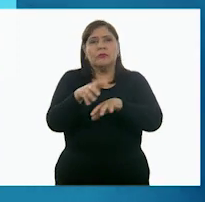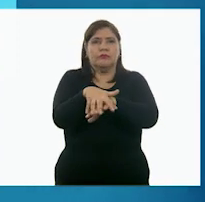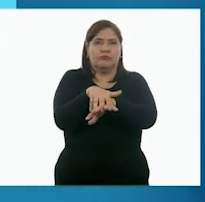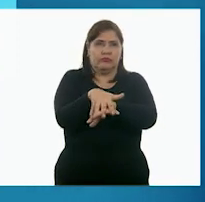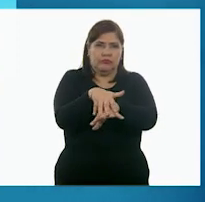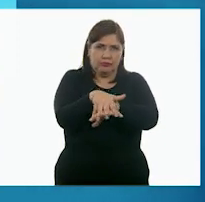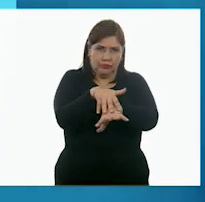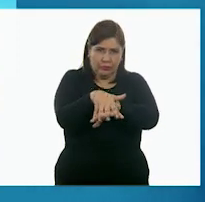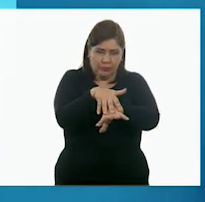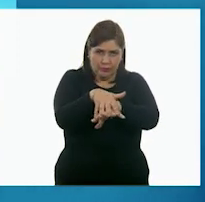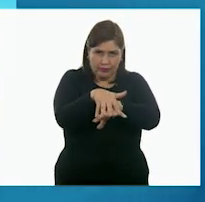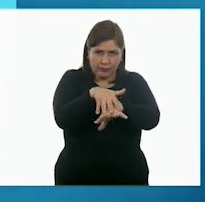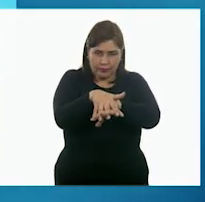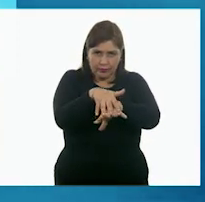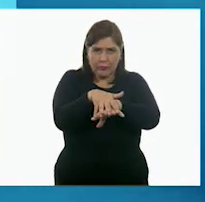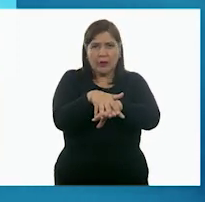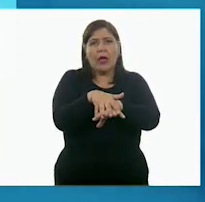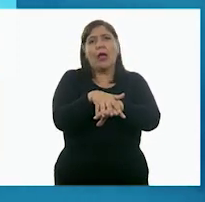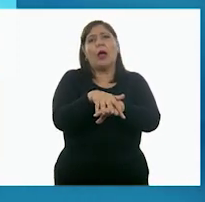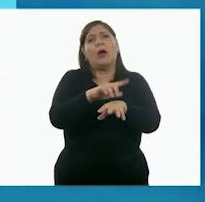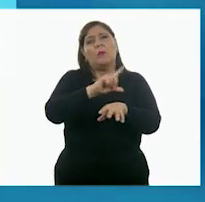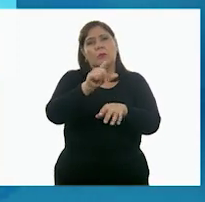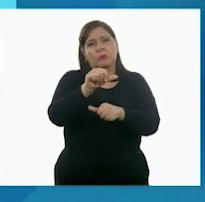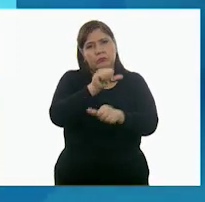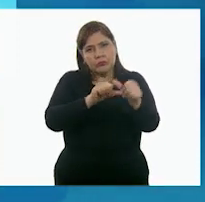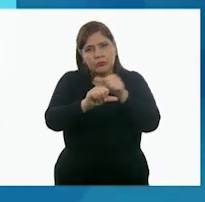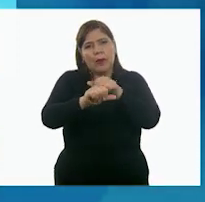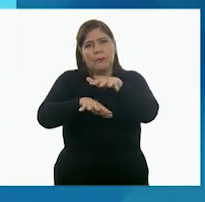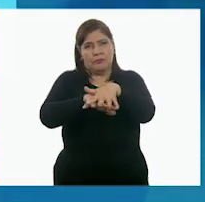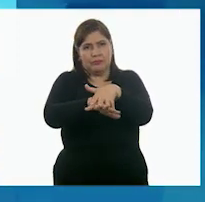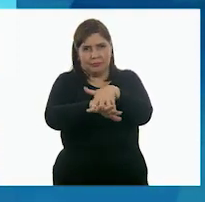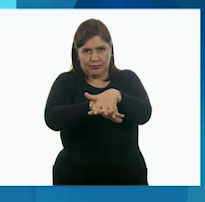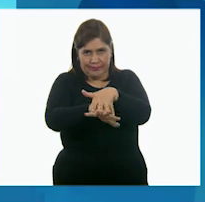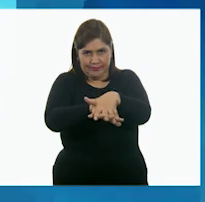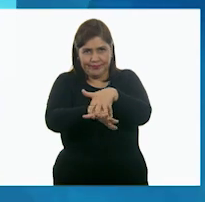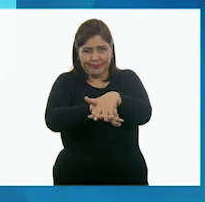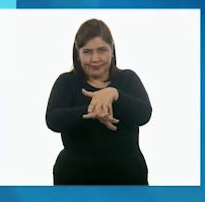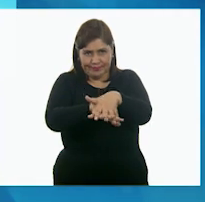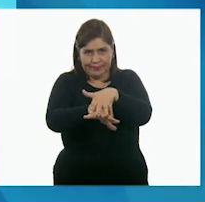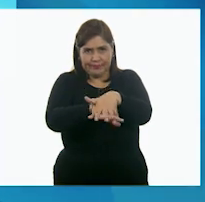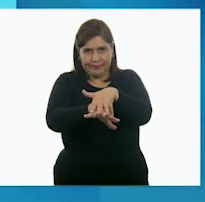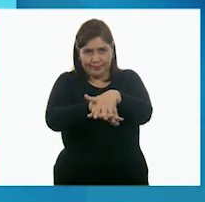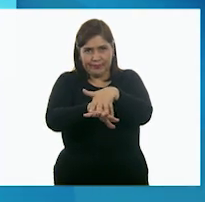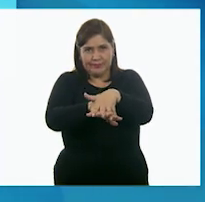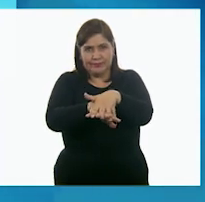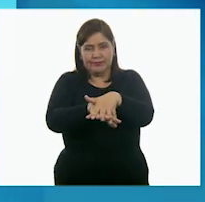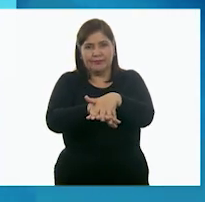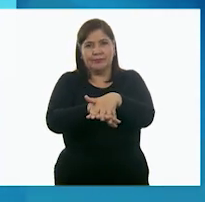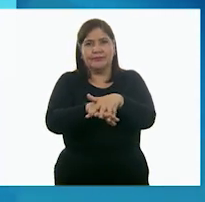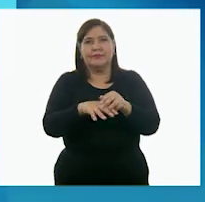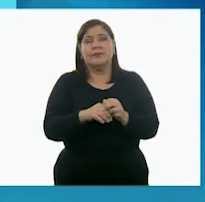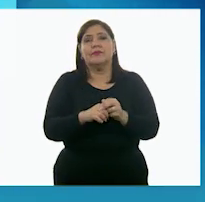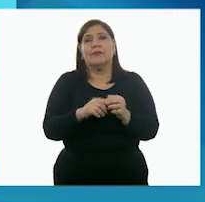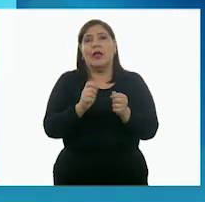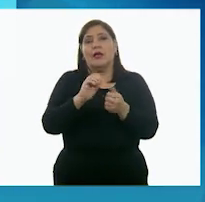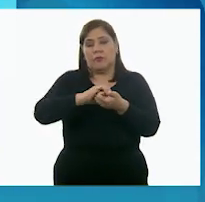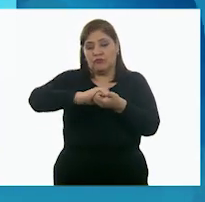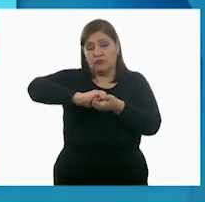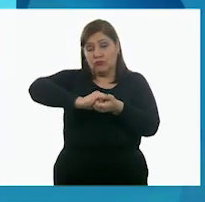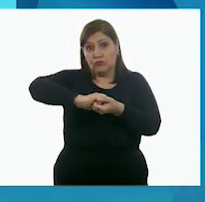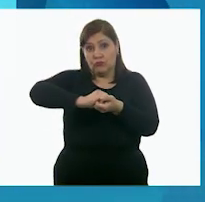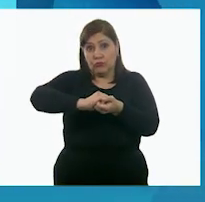de una de tus manos contra el dorso de la otra, entrelazando los dedos. Repite lo mismo con la otra mano. Frota los